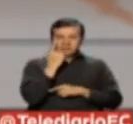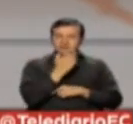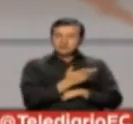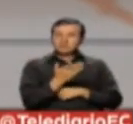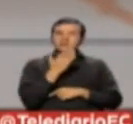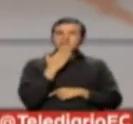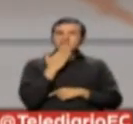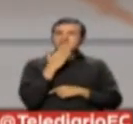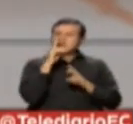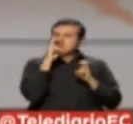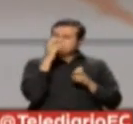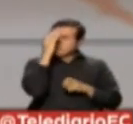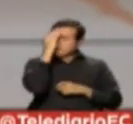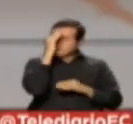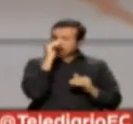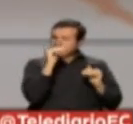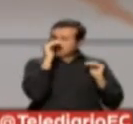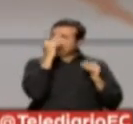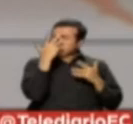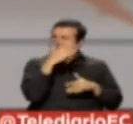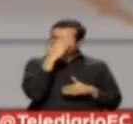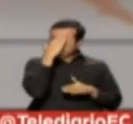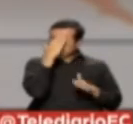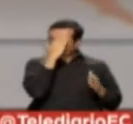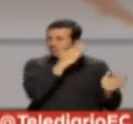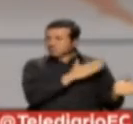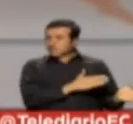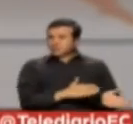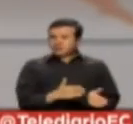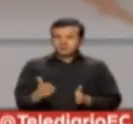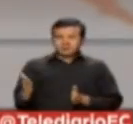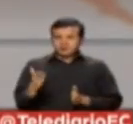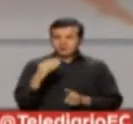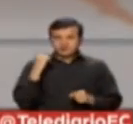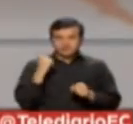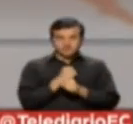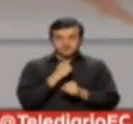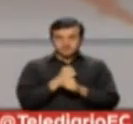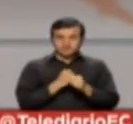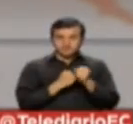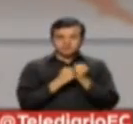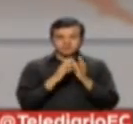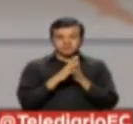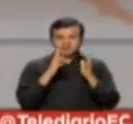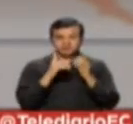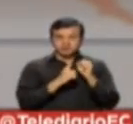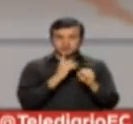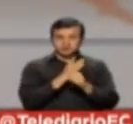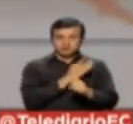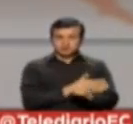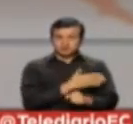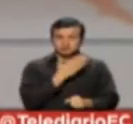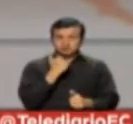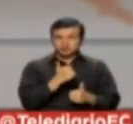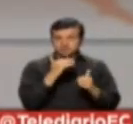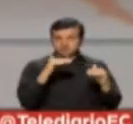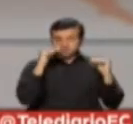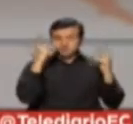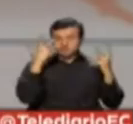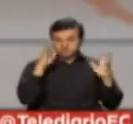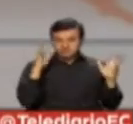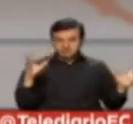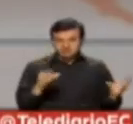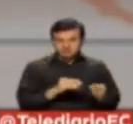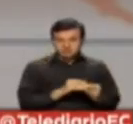ámbito educativo porque ya han ya este trabajo se fortaleció mucho en el año anterior y ahora ya se lo ha concretado